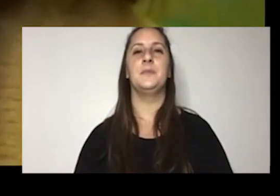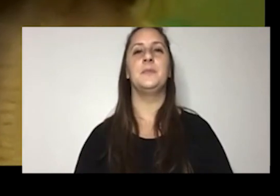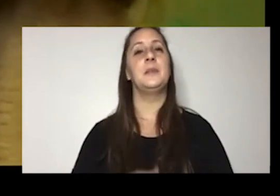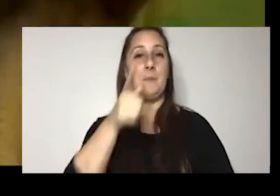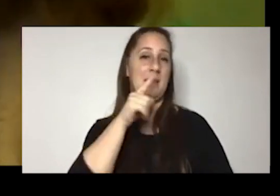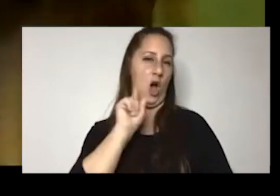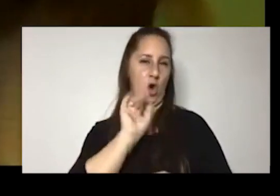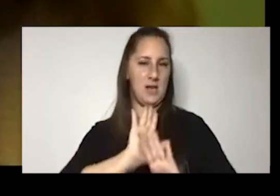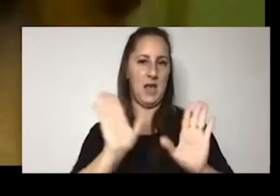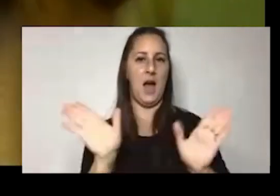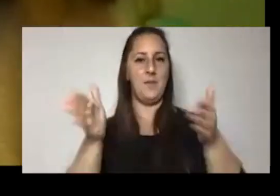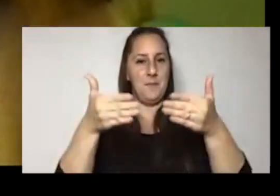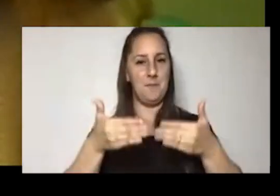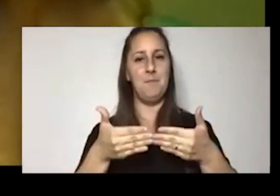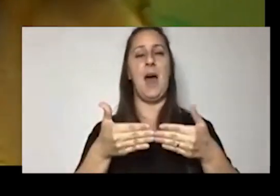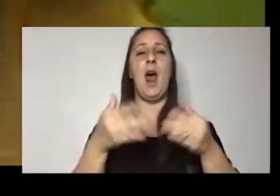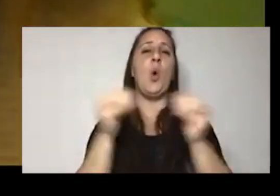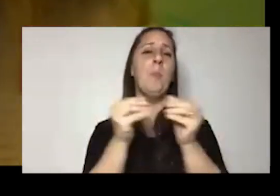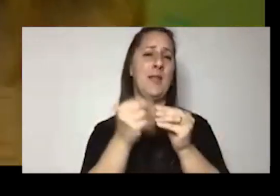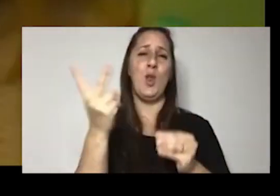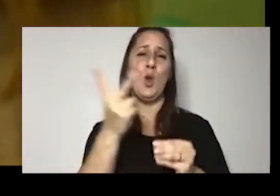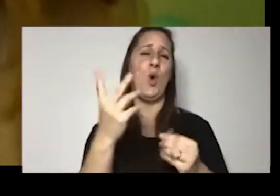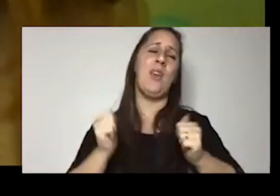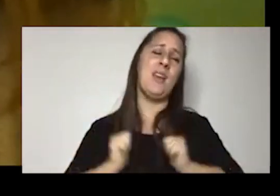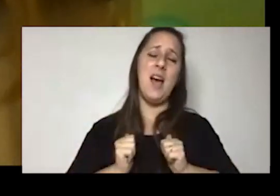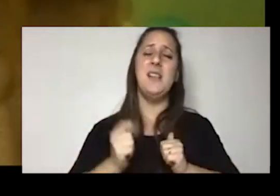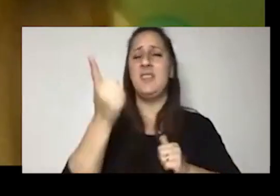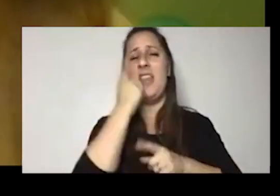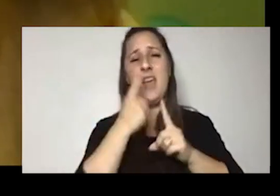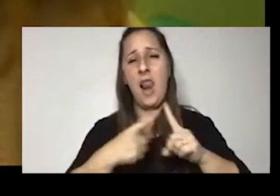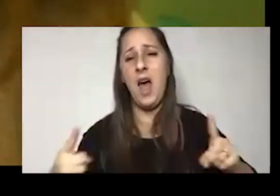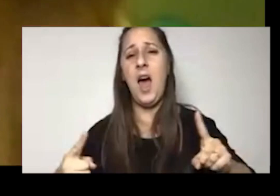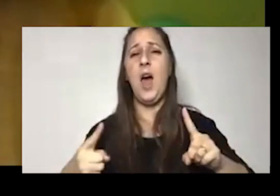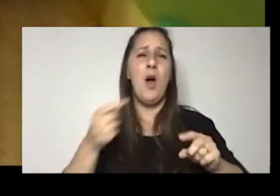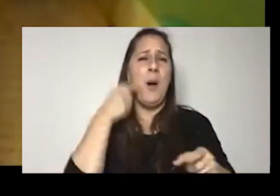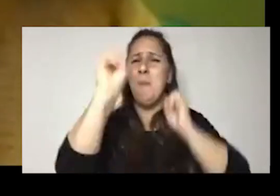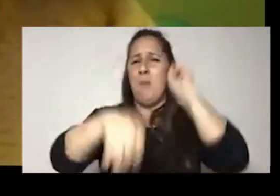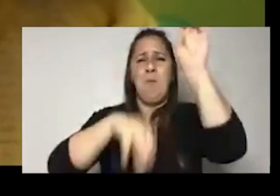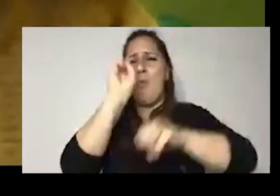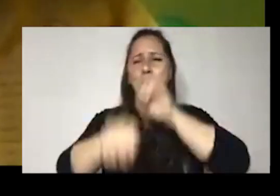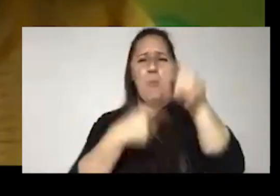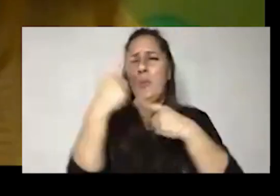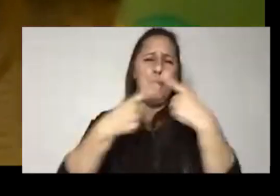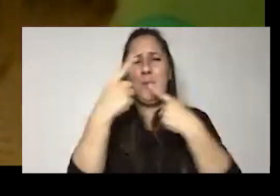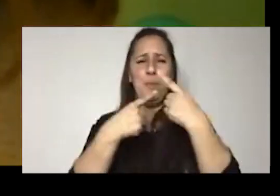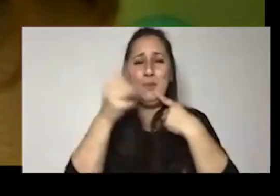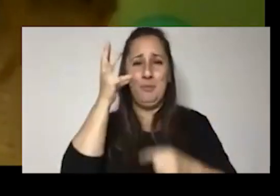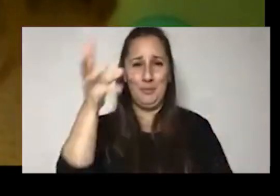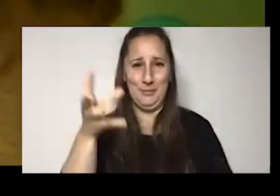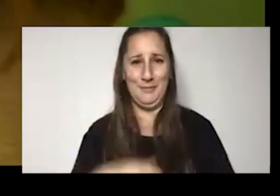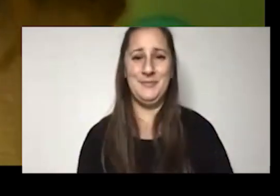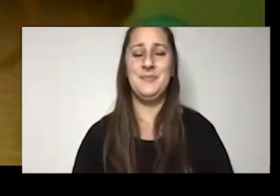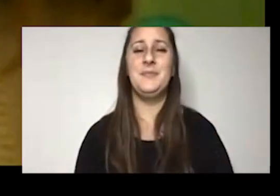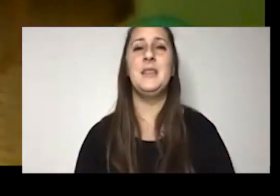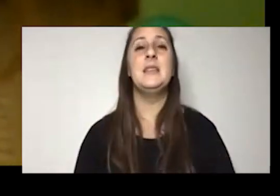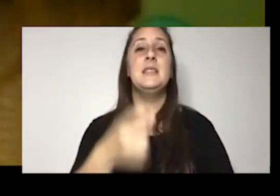pueden descansar de un día largo y de una jornada súper bombardeada de consultas y preguntas. Si les parece, ¿tendrán